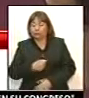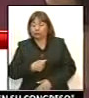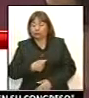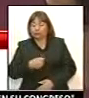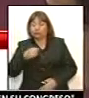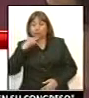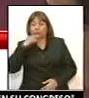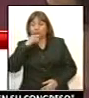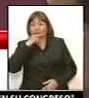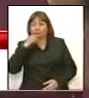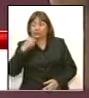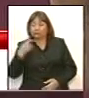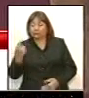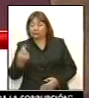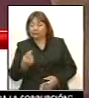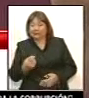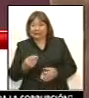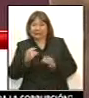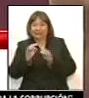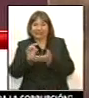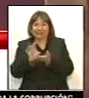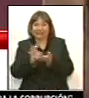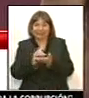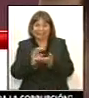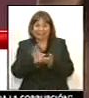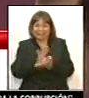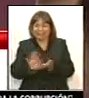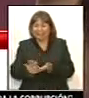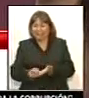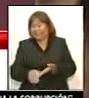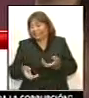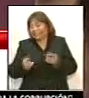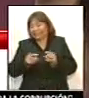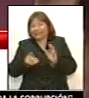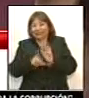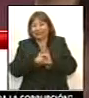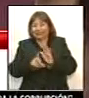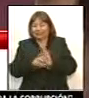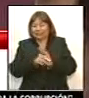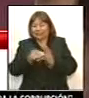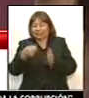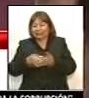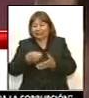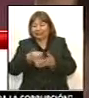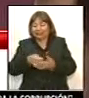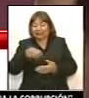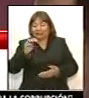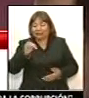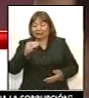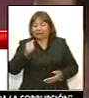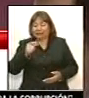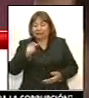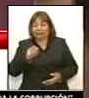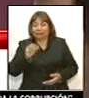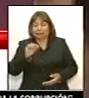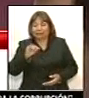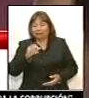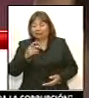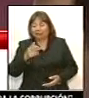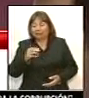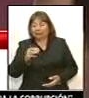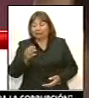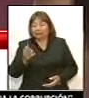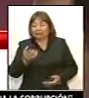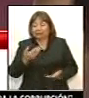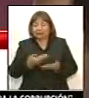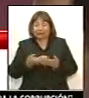las mujeres también hay ese tipo de discriminación. Y cuando se habla de ley de cuotas, jamás nombran a Marta Hildebrand y a Luz Salgado, ¿no? Entonces,